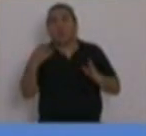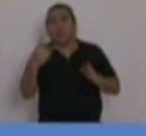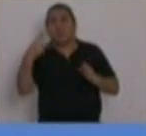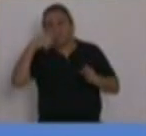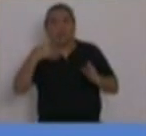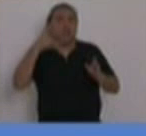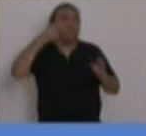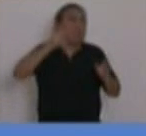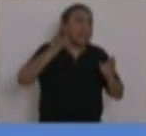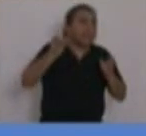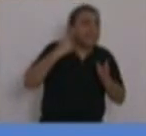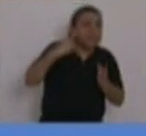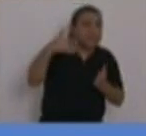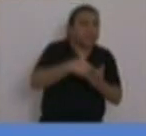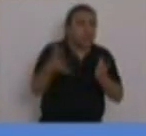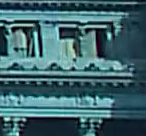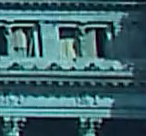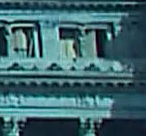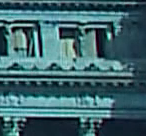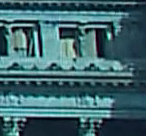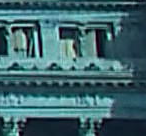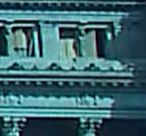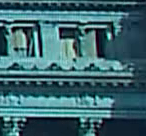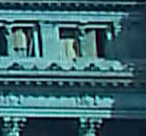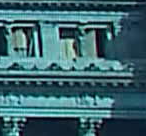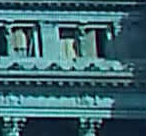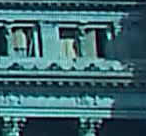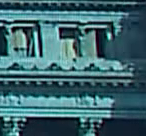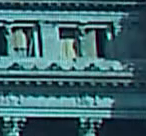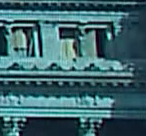Seguimos allí viendo lo que pasa en el Senado. Enseguida vamos a volver.